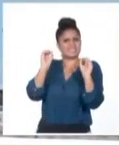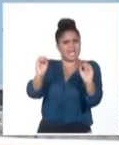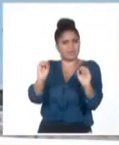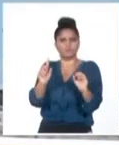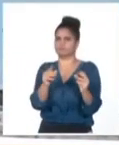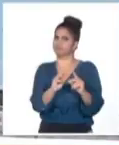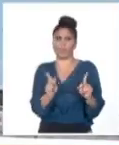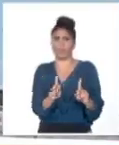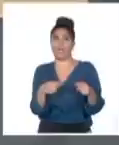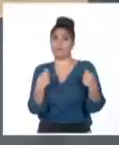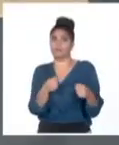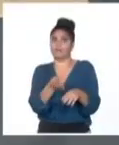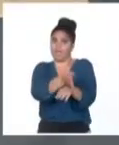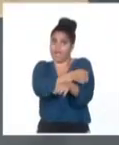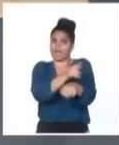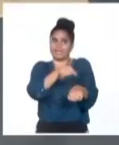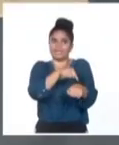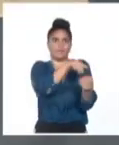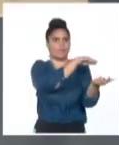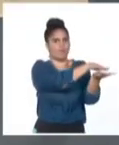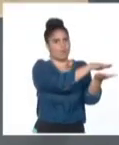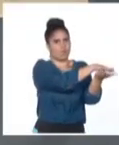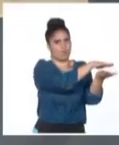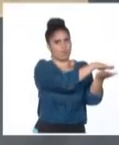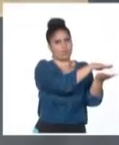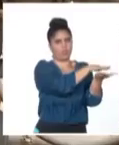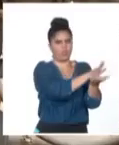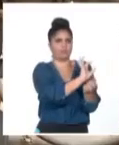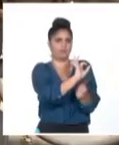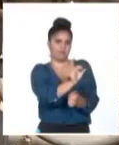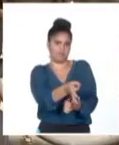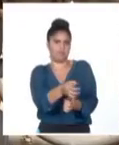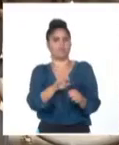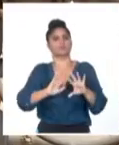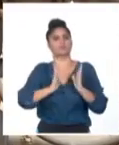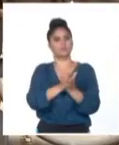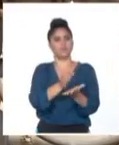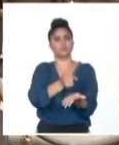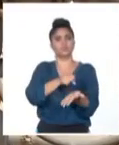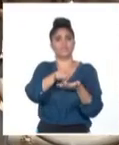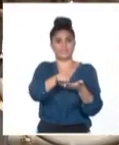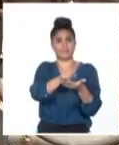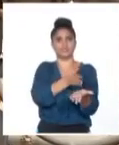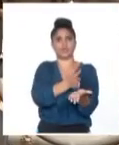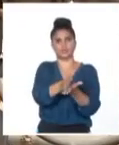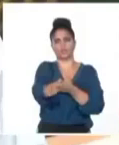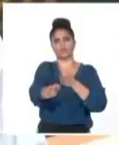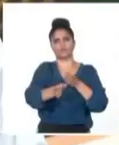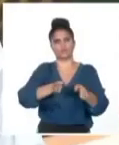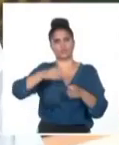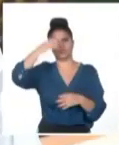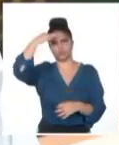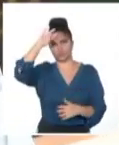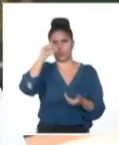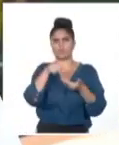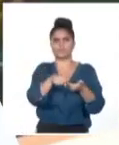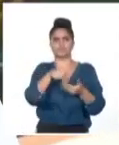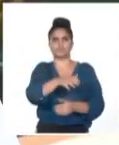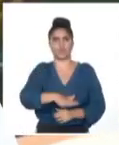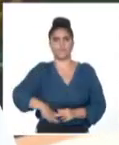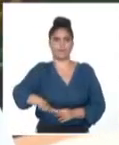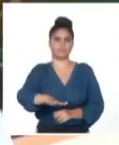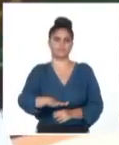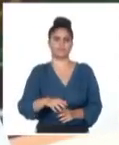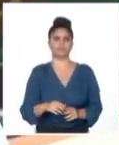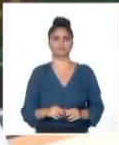de combustibles y a la vez asegurar la vitalidad de servicios básicos. No